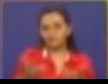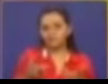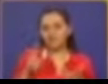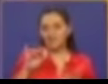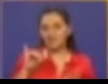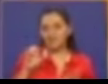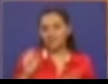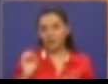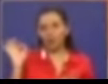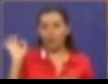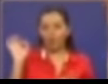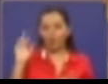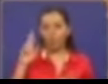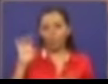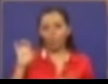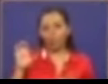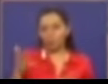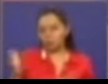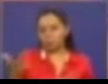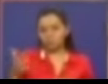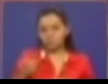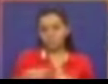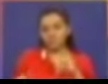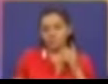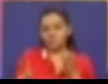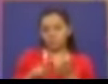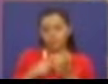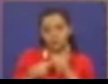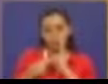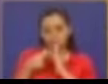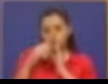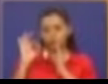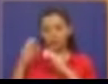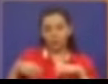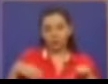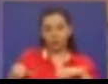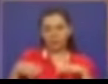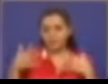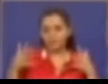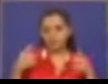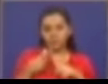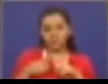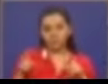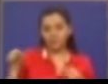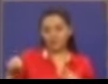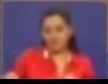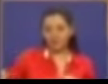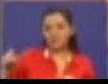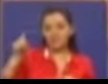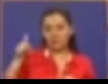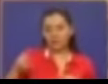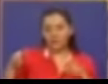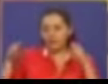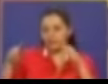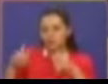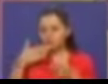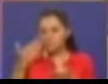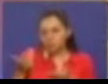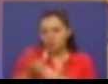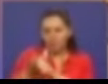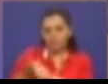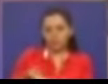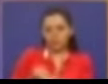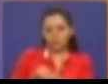RICE o registro único de contribuyentes, que no pagan impuestos, que no tienen contabilidad básica, y es un sector que tiene que ser atendido y